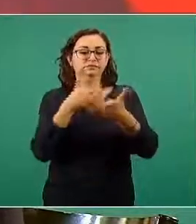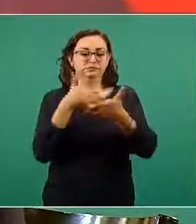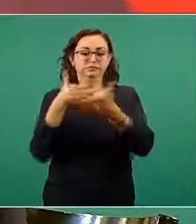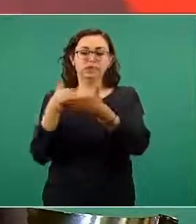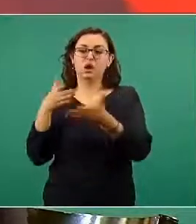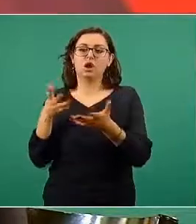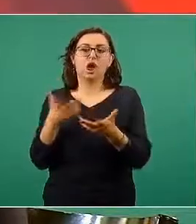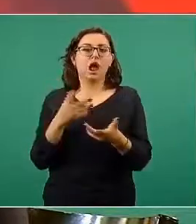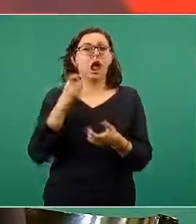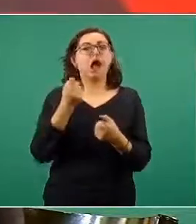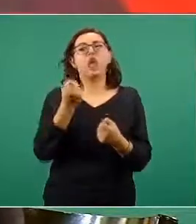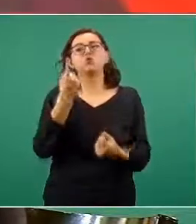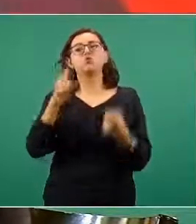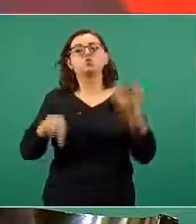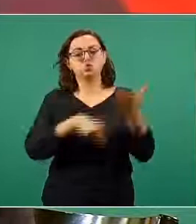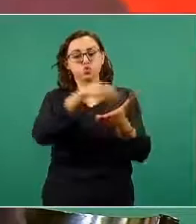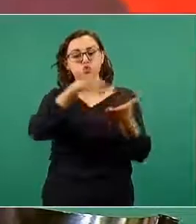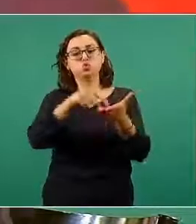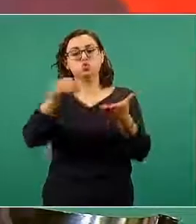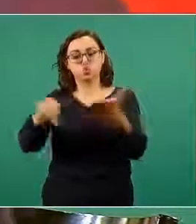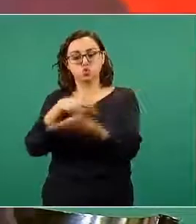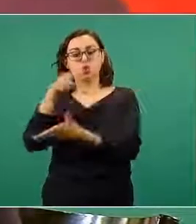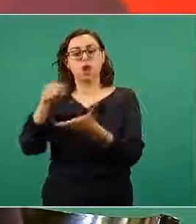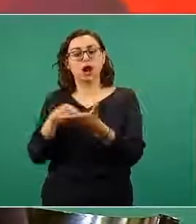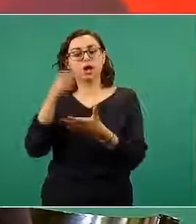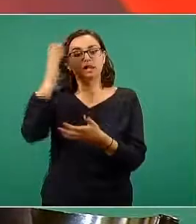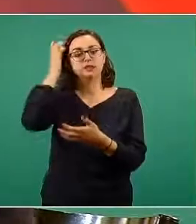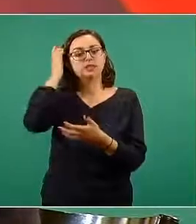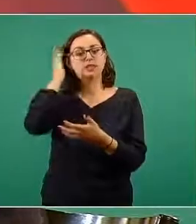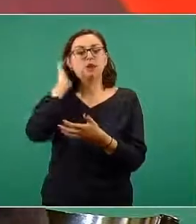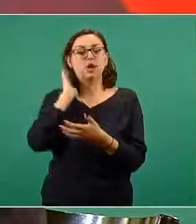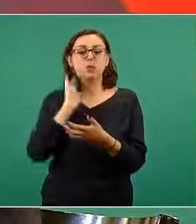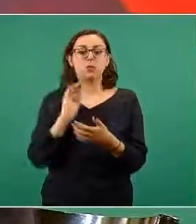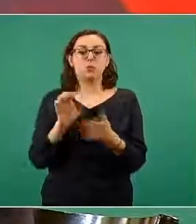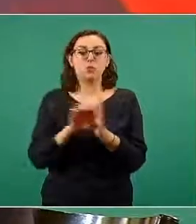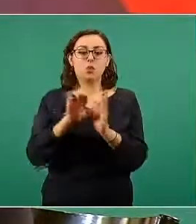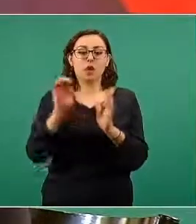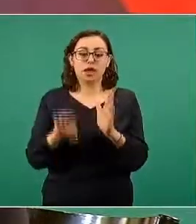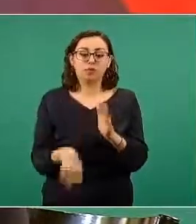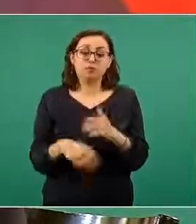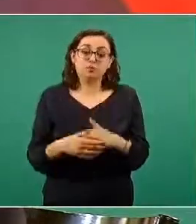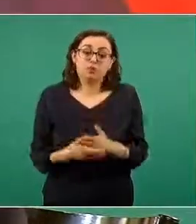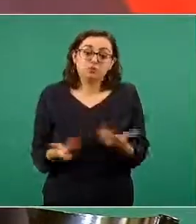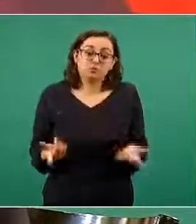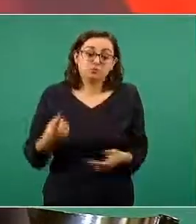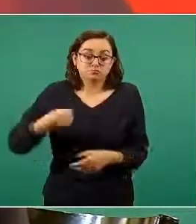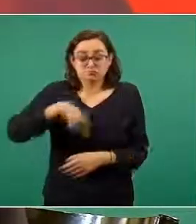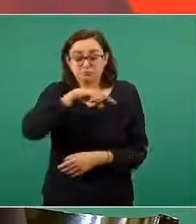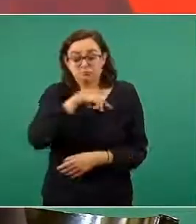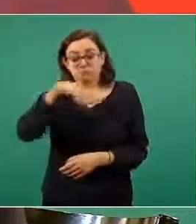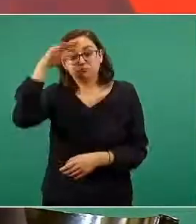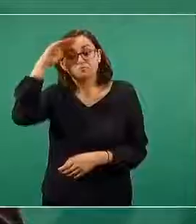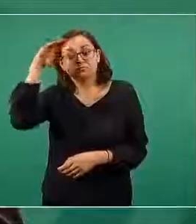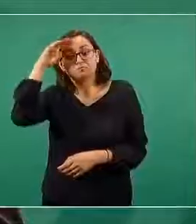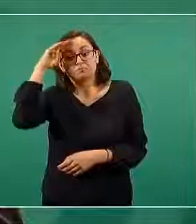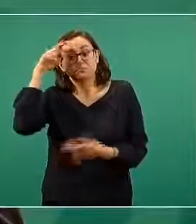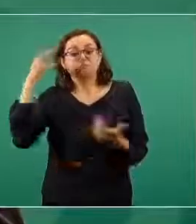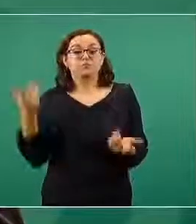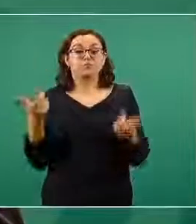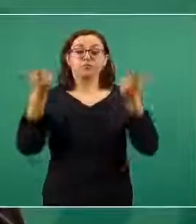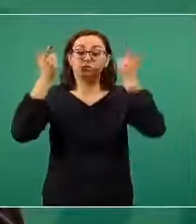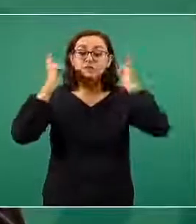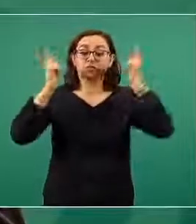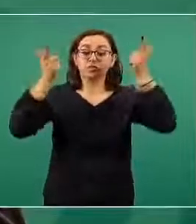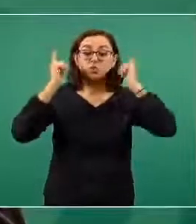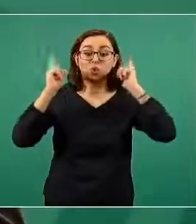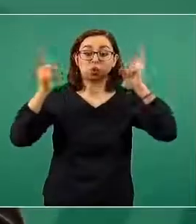algunas situaciones específicas. Por ejemplo, esperamos, ¿no? Lo hemos comentado también en esta conferencia de